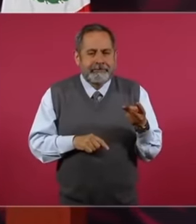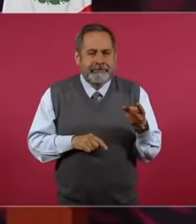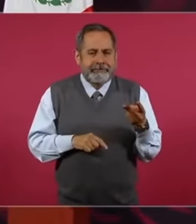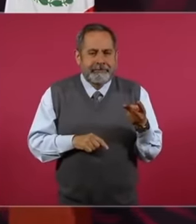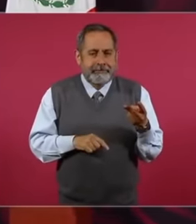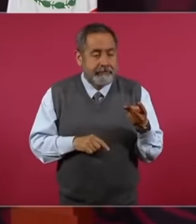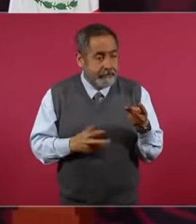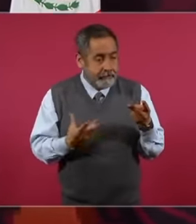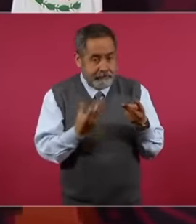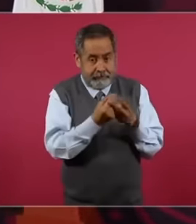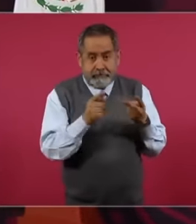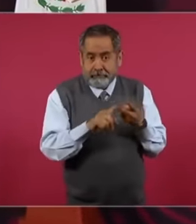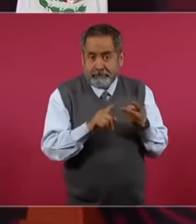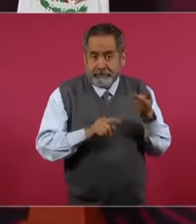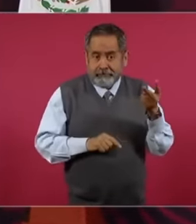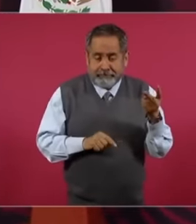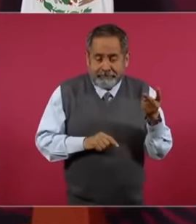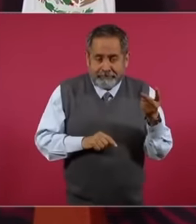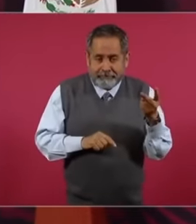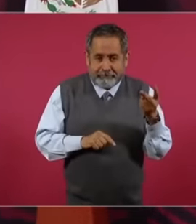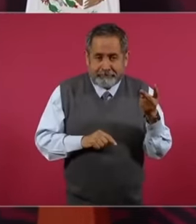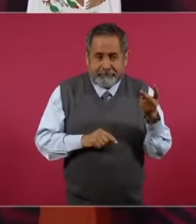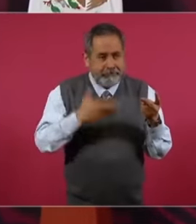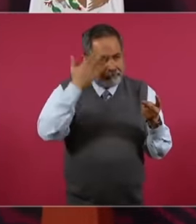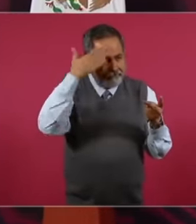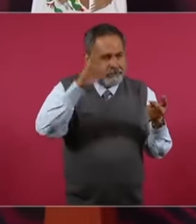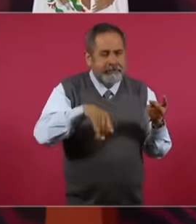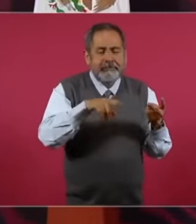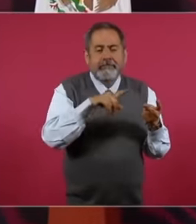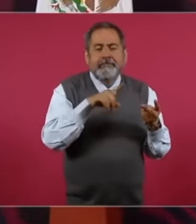A la par que la señora